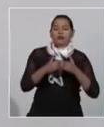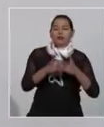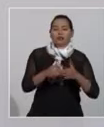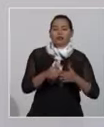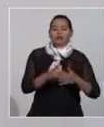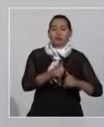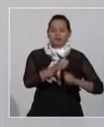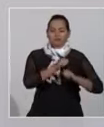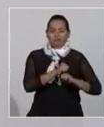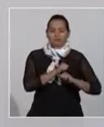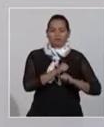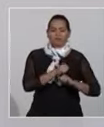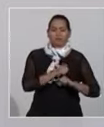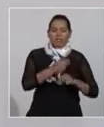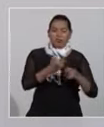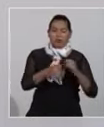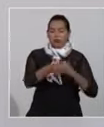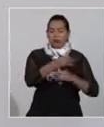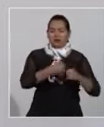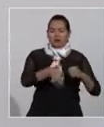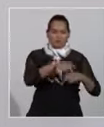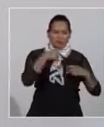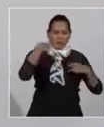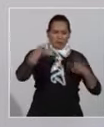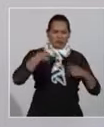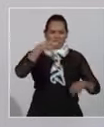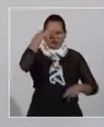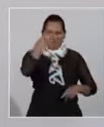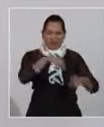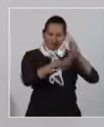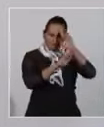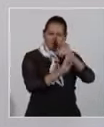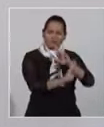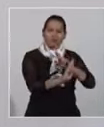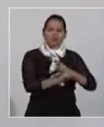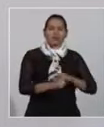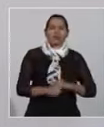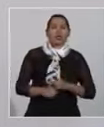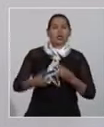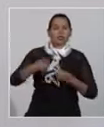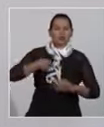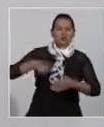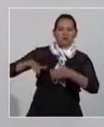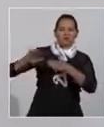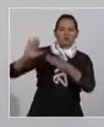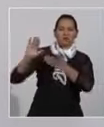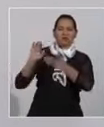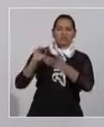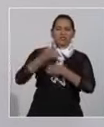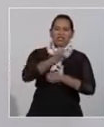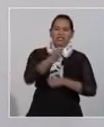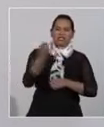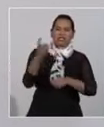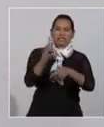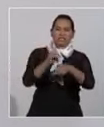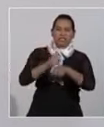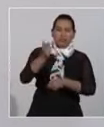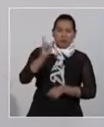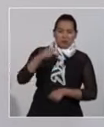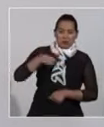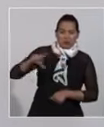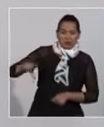los mexicanos. Labor de inteligencia para el combate a la delincuencia. Me comprometo en los primeros 100 días de mi gobierno a